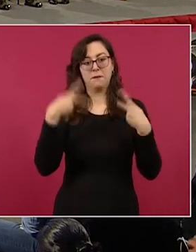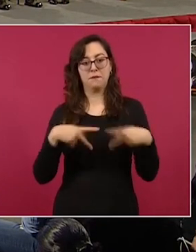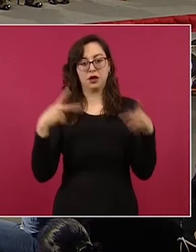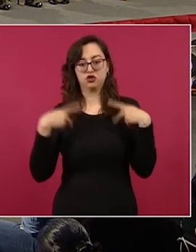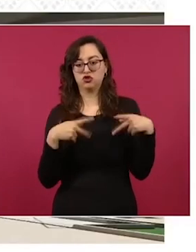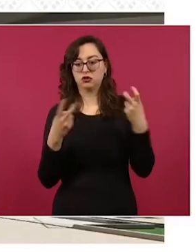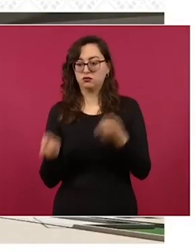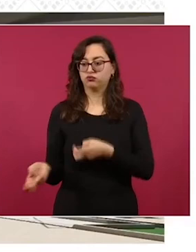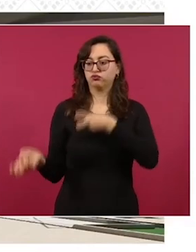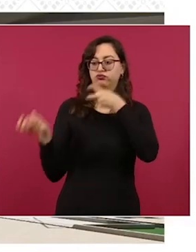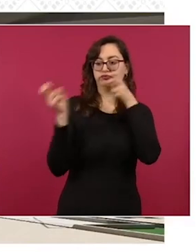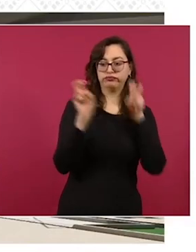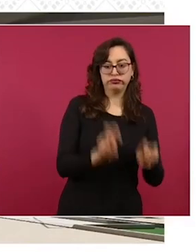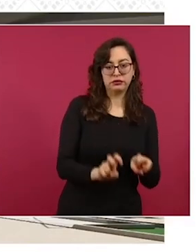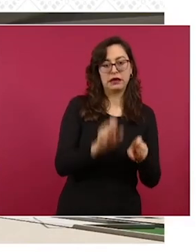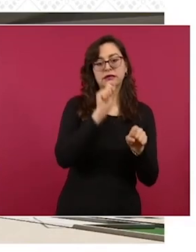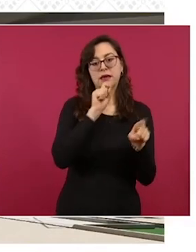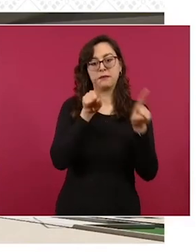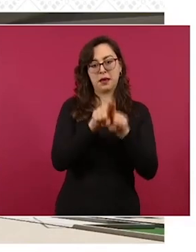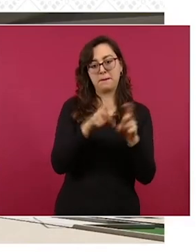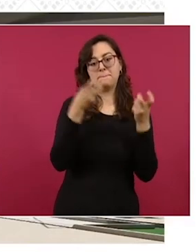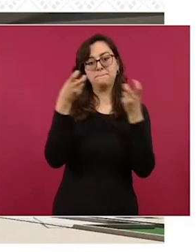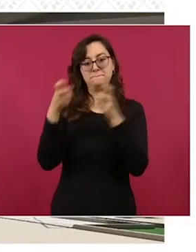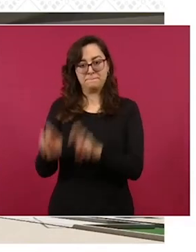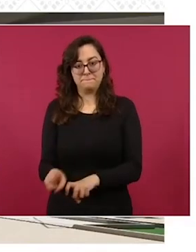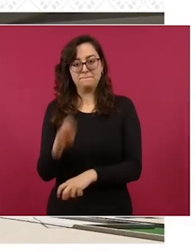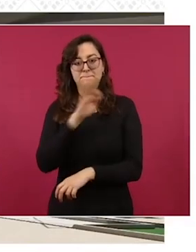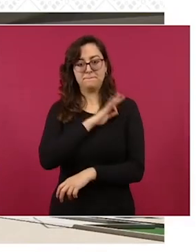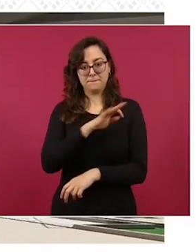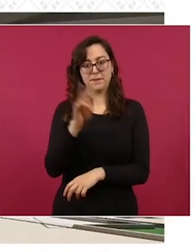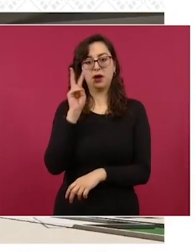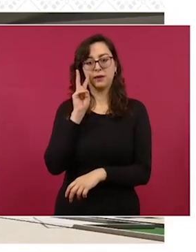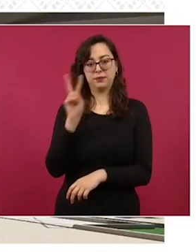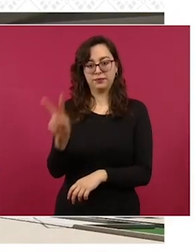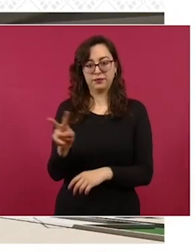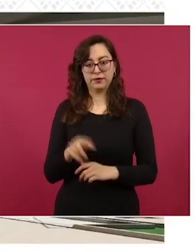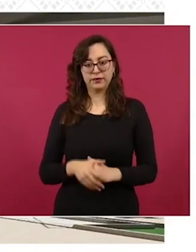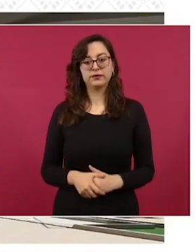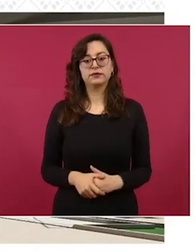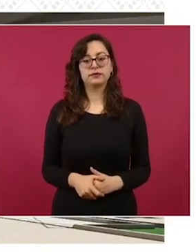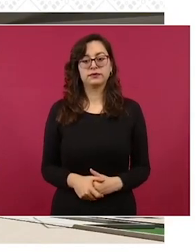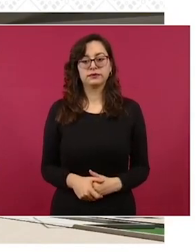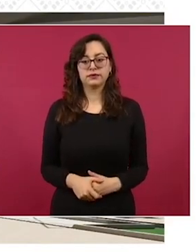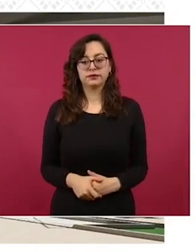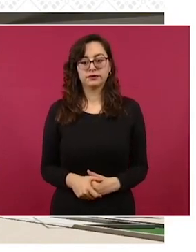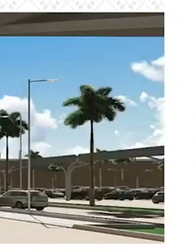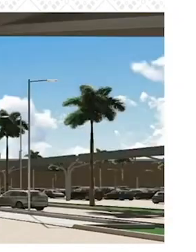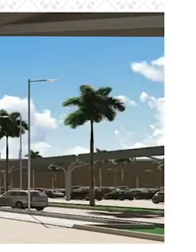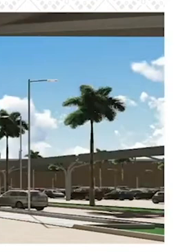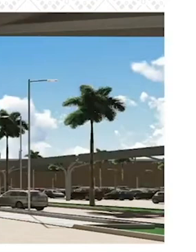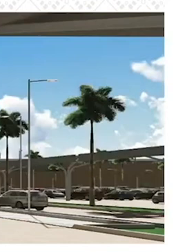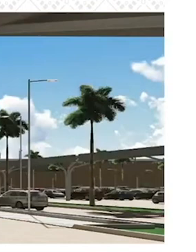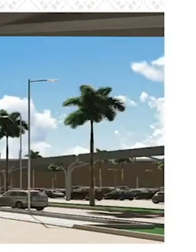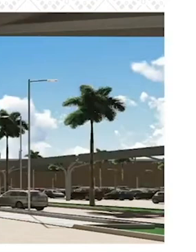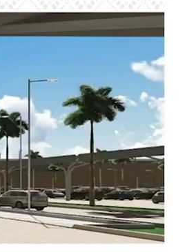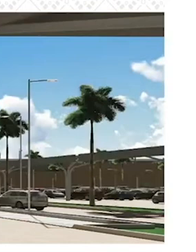estación de Tulum. El tramo 5 Sur es singular porque de más